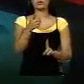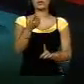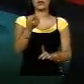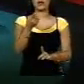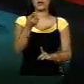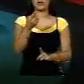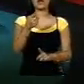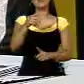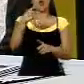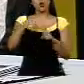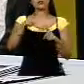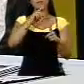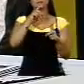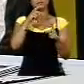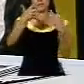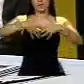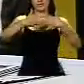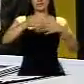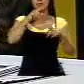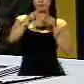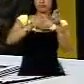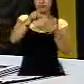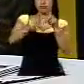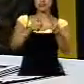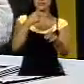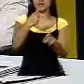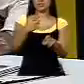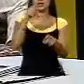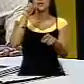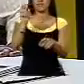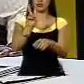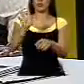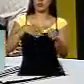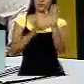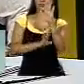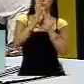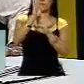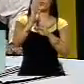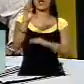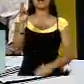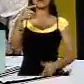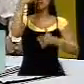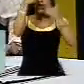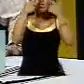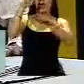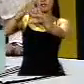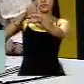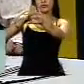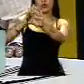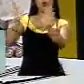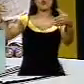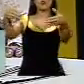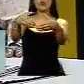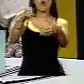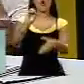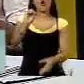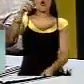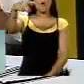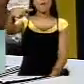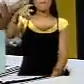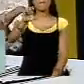esto? Sería bueno ver el micro porque esto, Venezuela ya definitivamente de